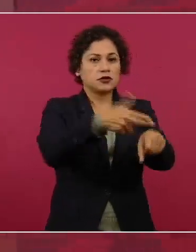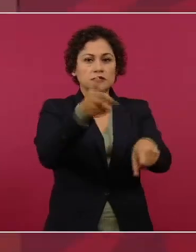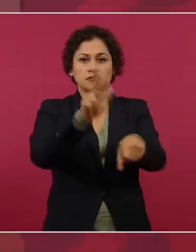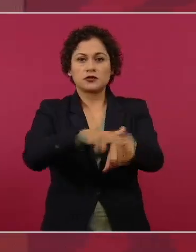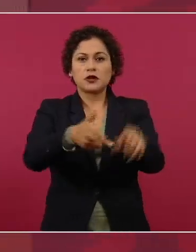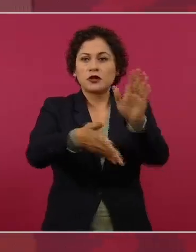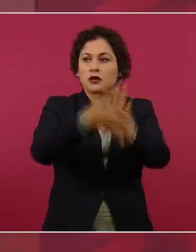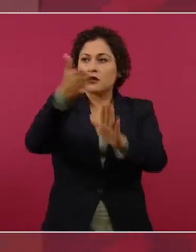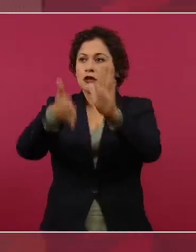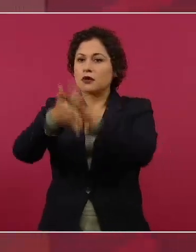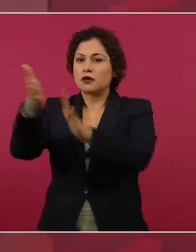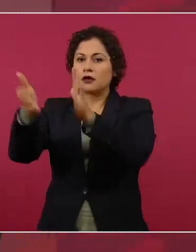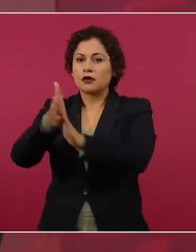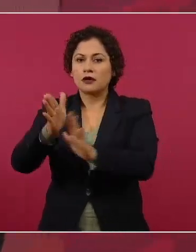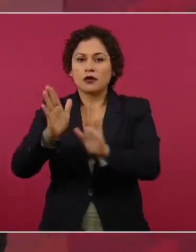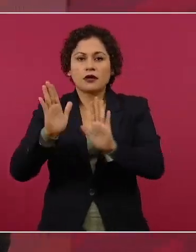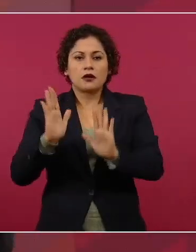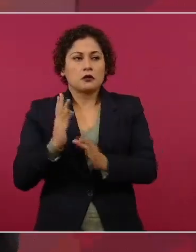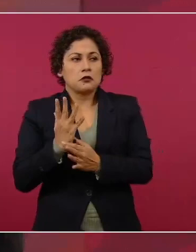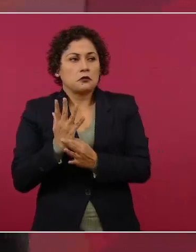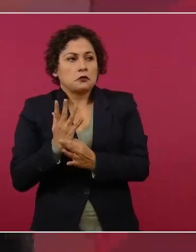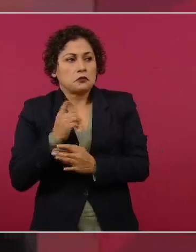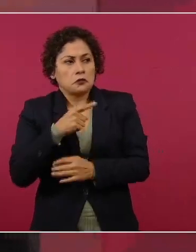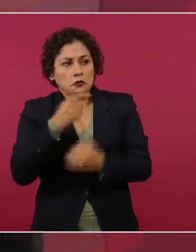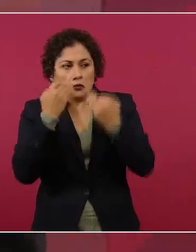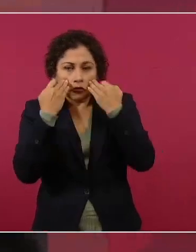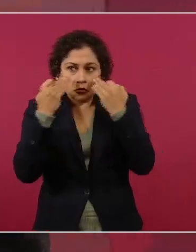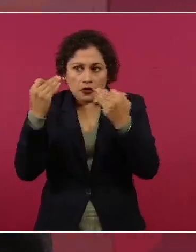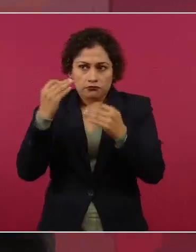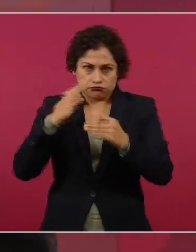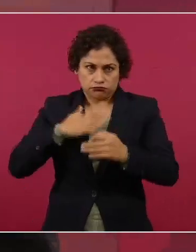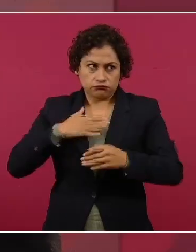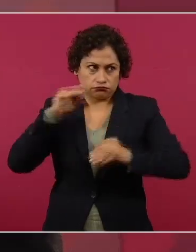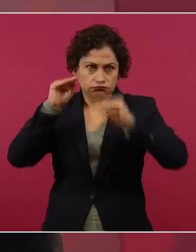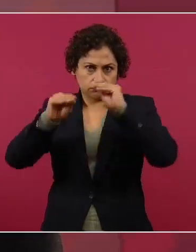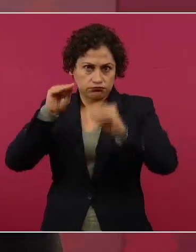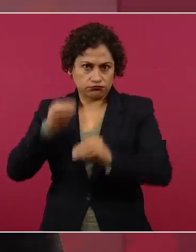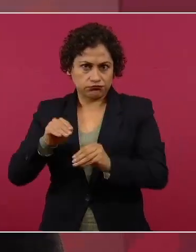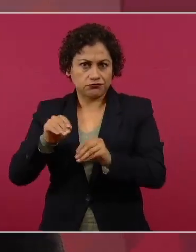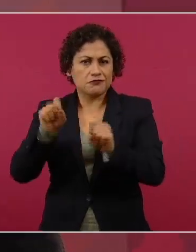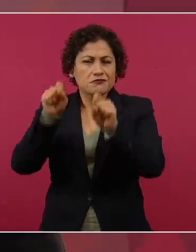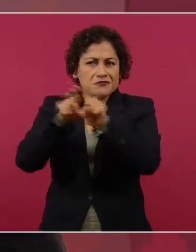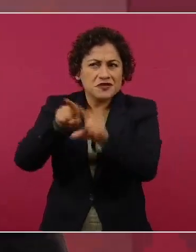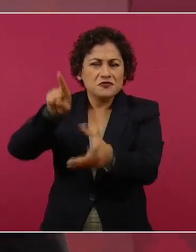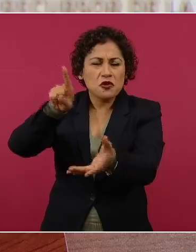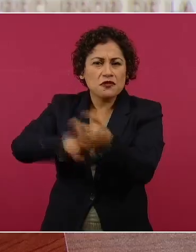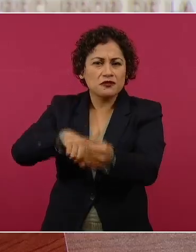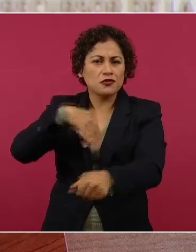se estaban haciendo cosas y justificar la corrupción,